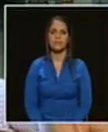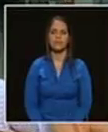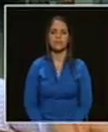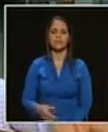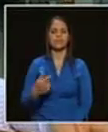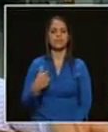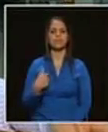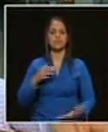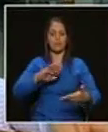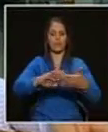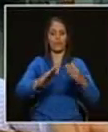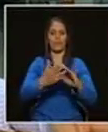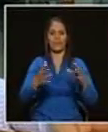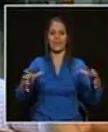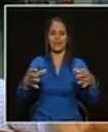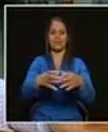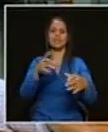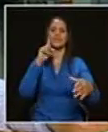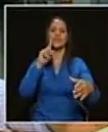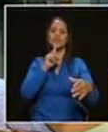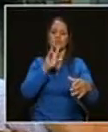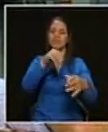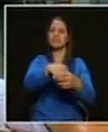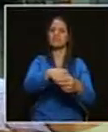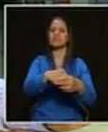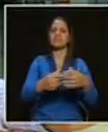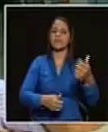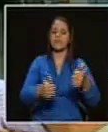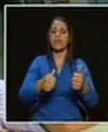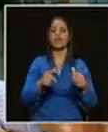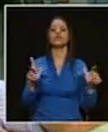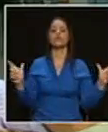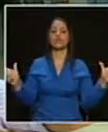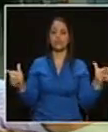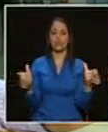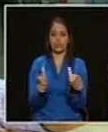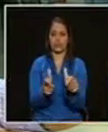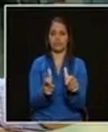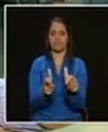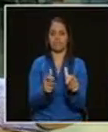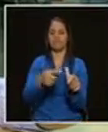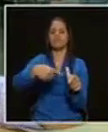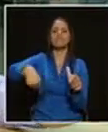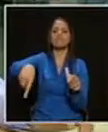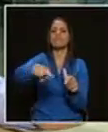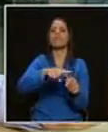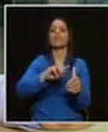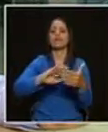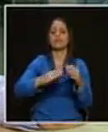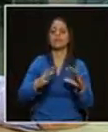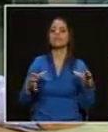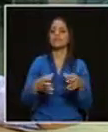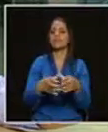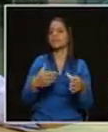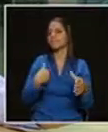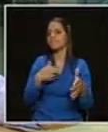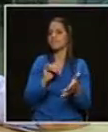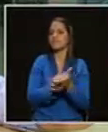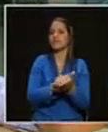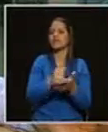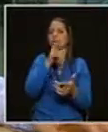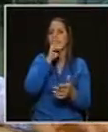La comunidad sorda es una comunidad que es minoritaria y como tal entonces está en un